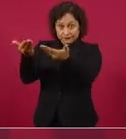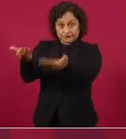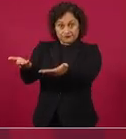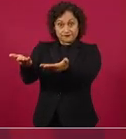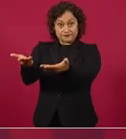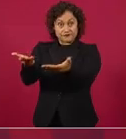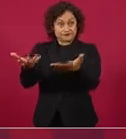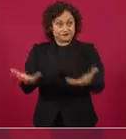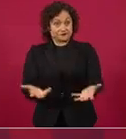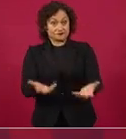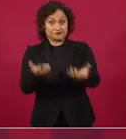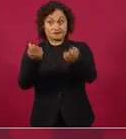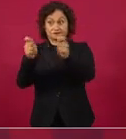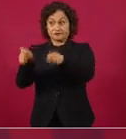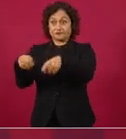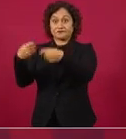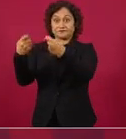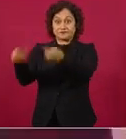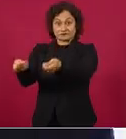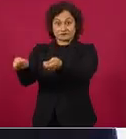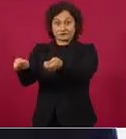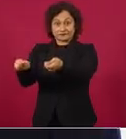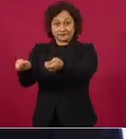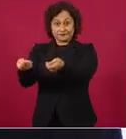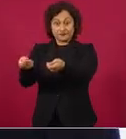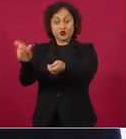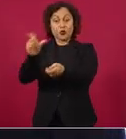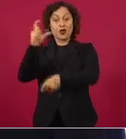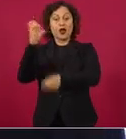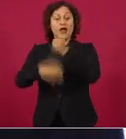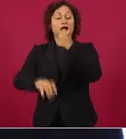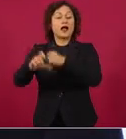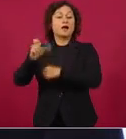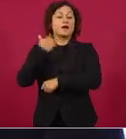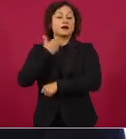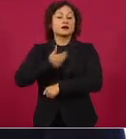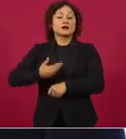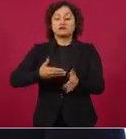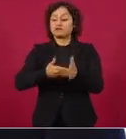y terminando su mandato se fue de asesor